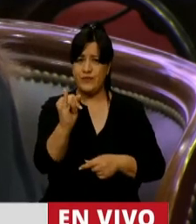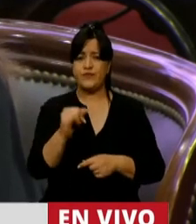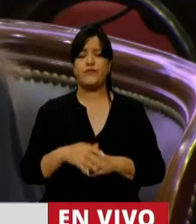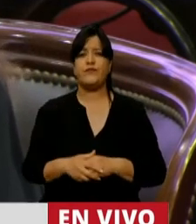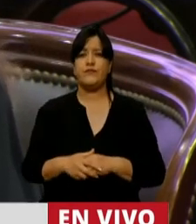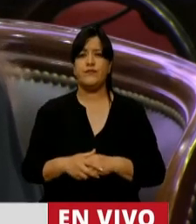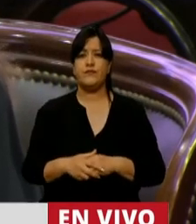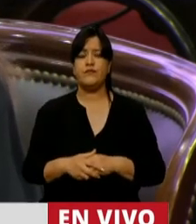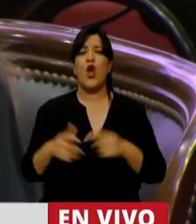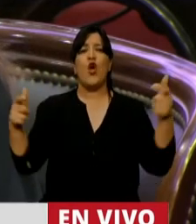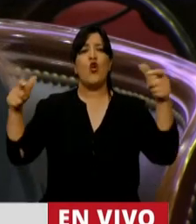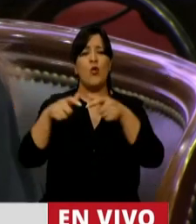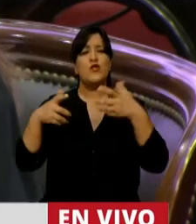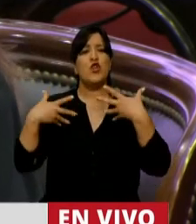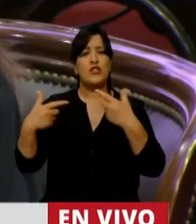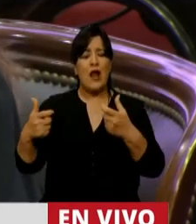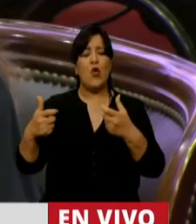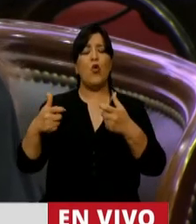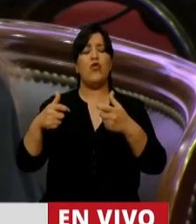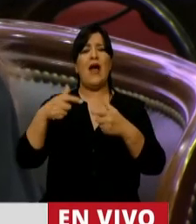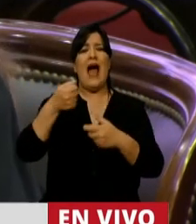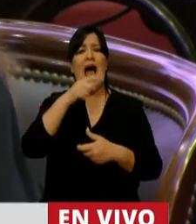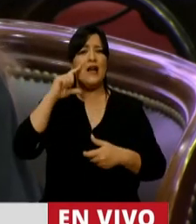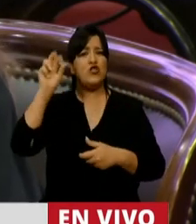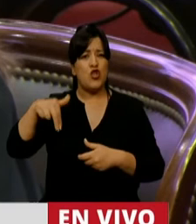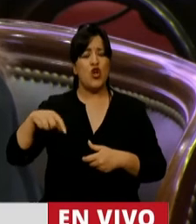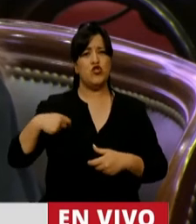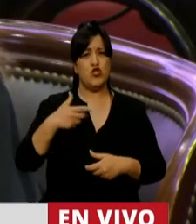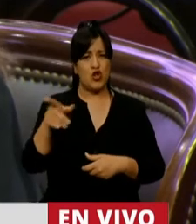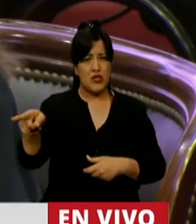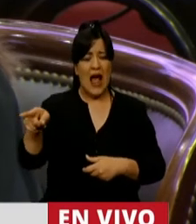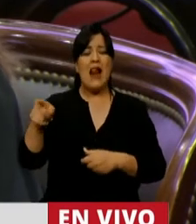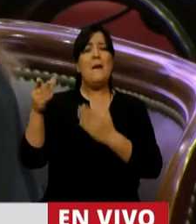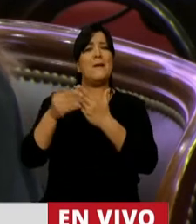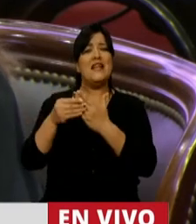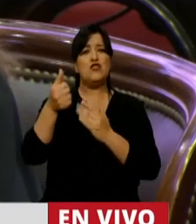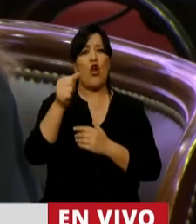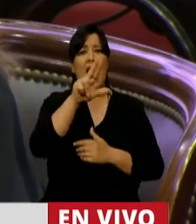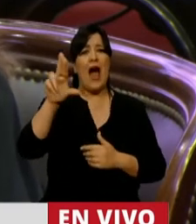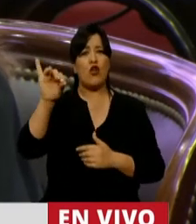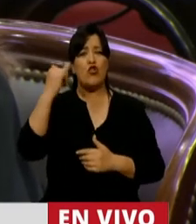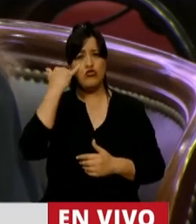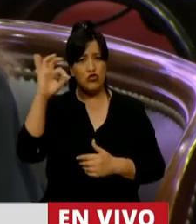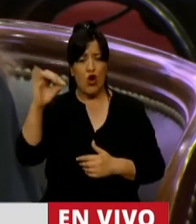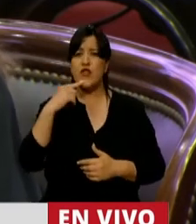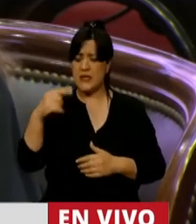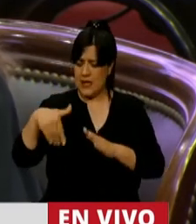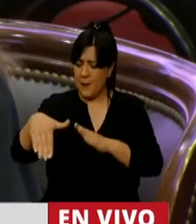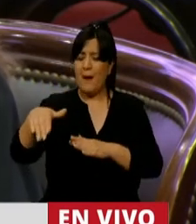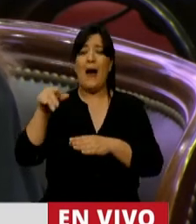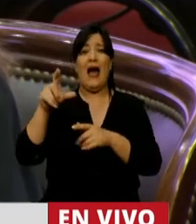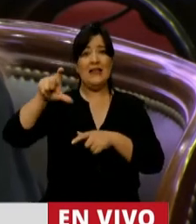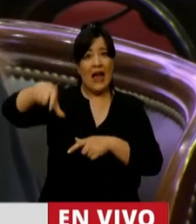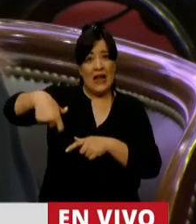la Comisión de Salud y Acción Social, el ministro Arroyo, se comprometió a que la tarjeta